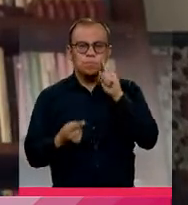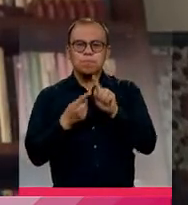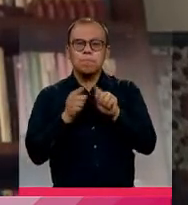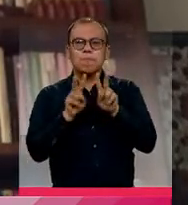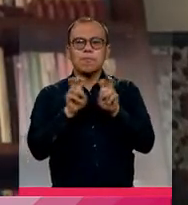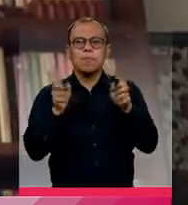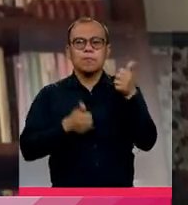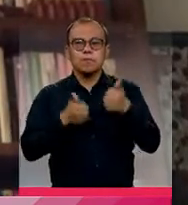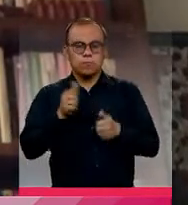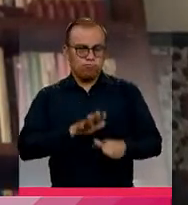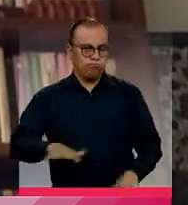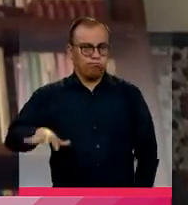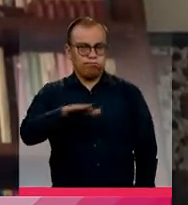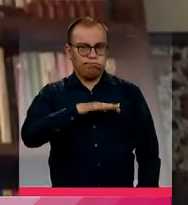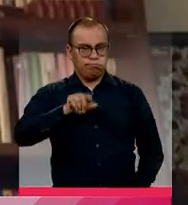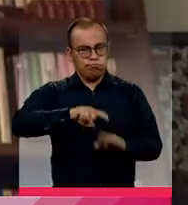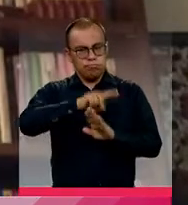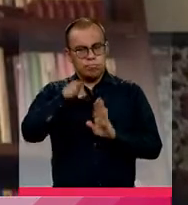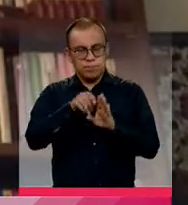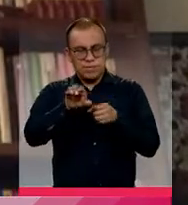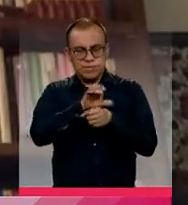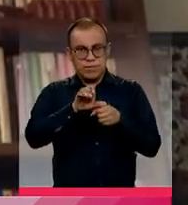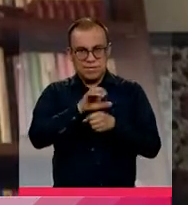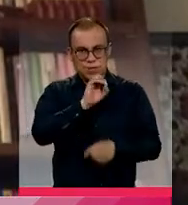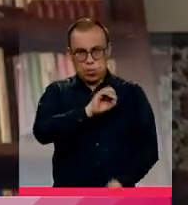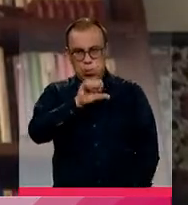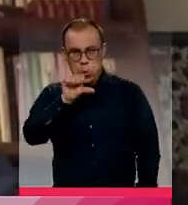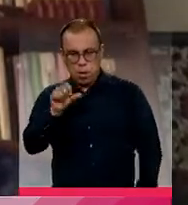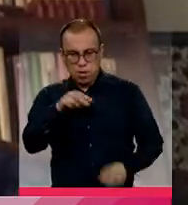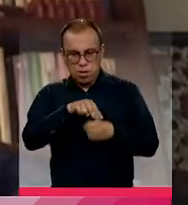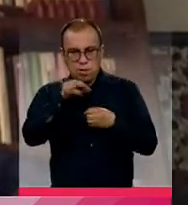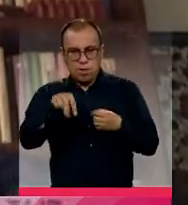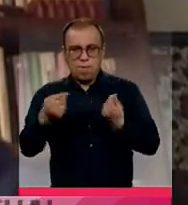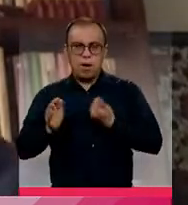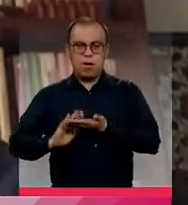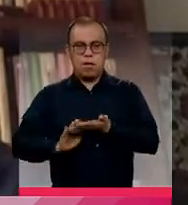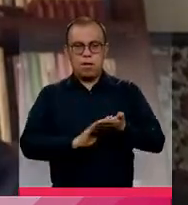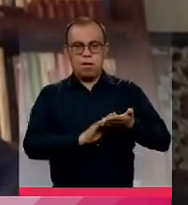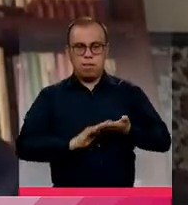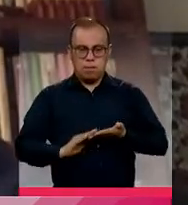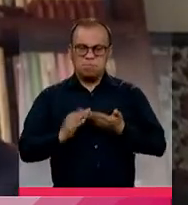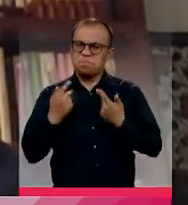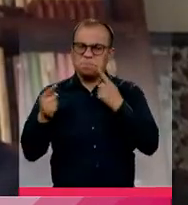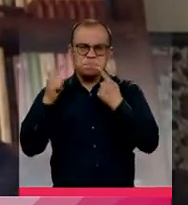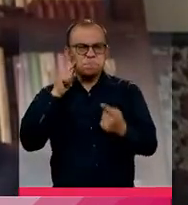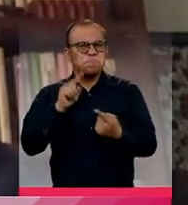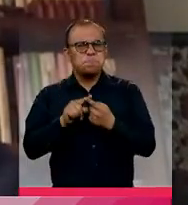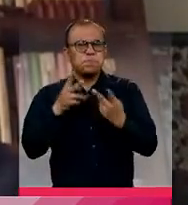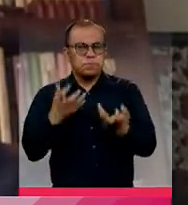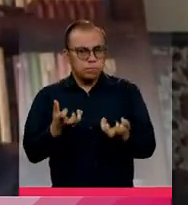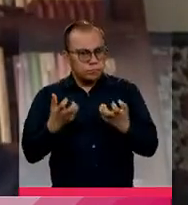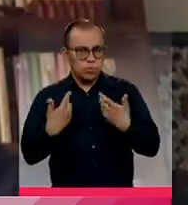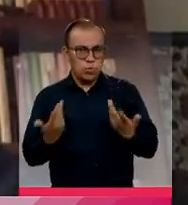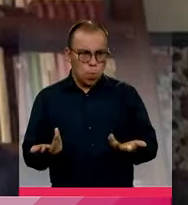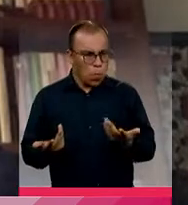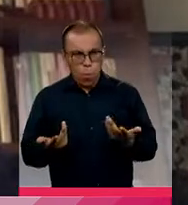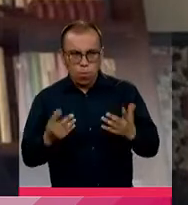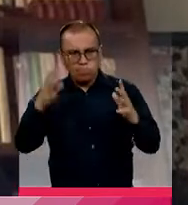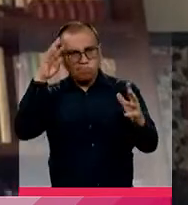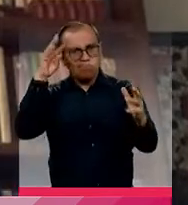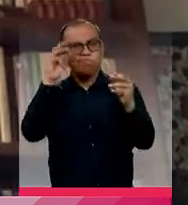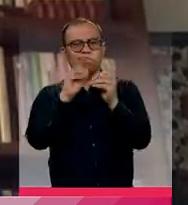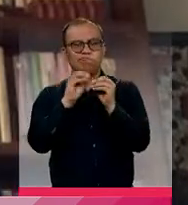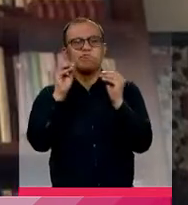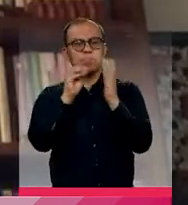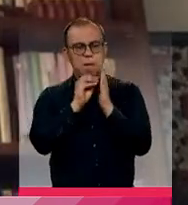debemos tener absolutamente todos los ciudadanos y ciudadanas para solucionar el problema estar dispuestos a encontrar acuerdos